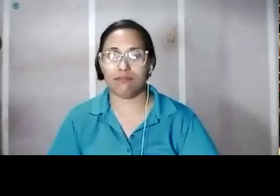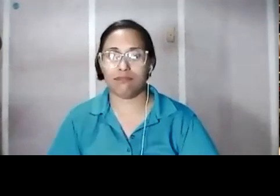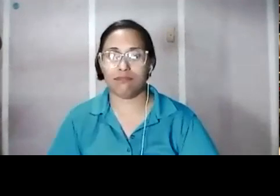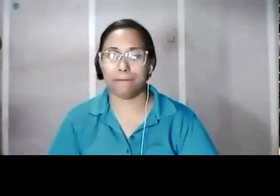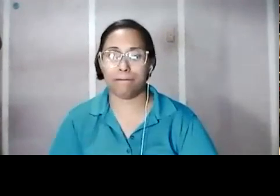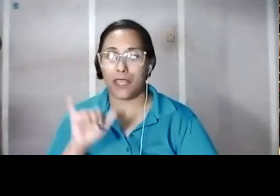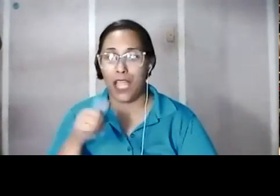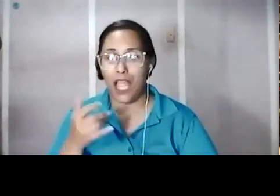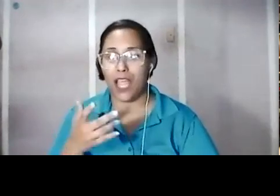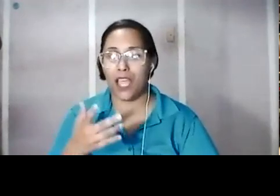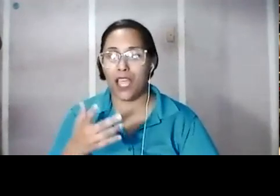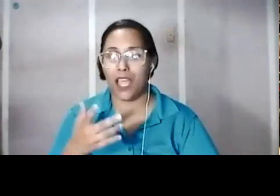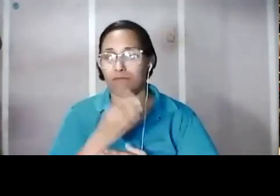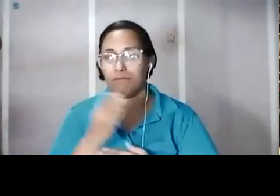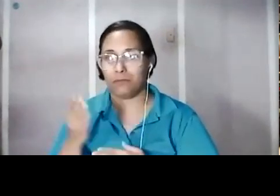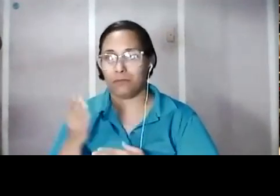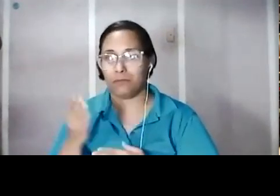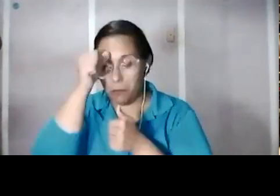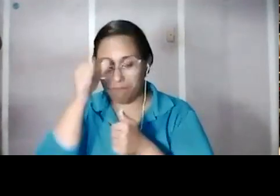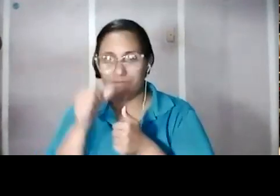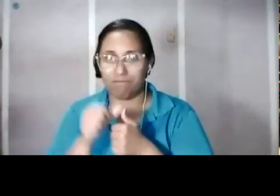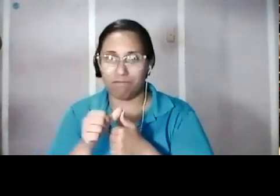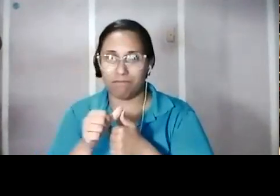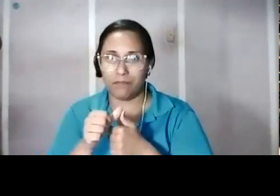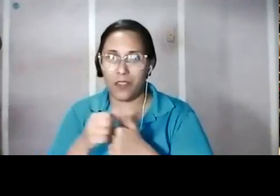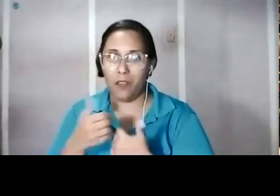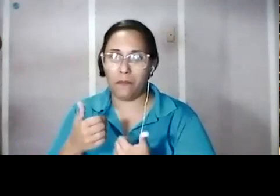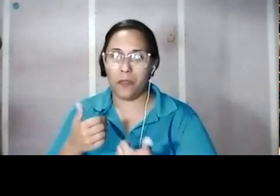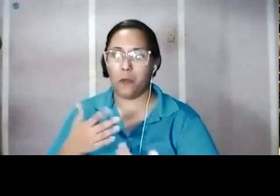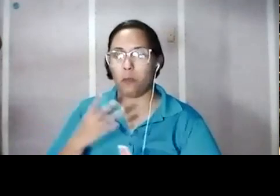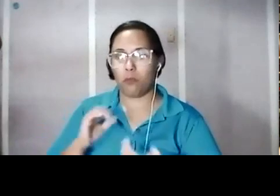hay cosas que uno recuerda de uno de niño,